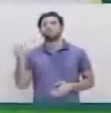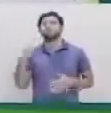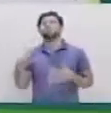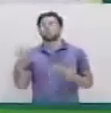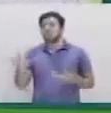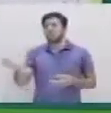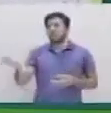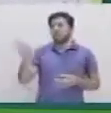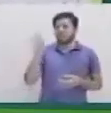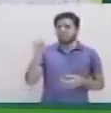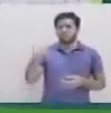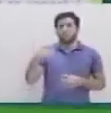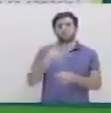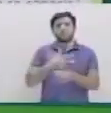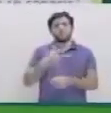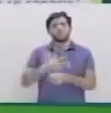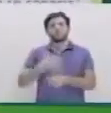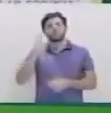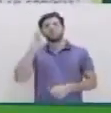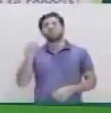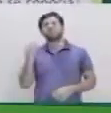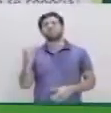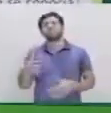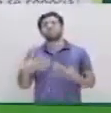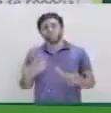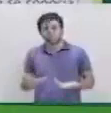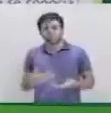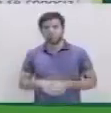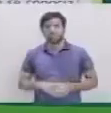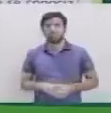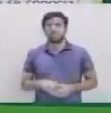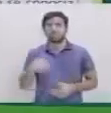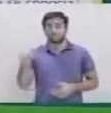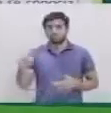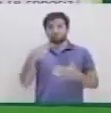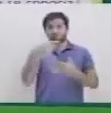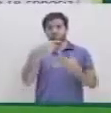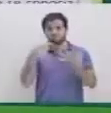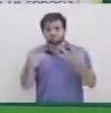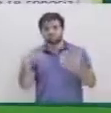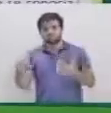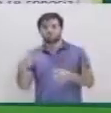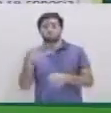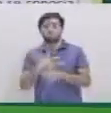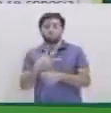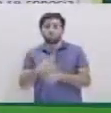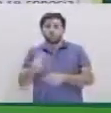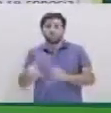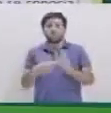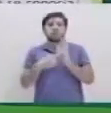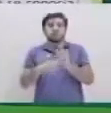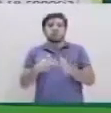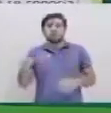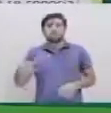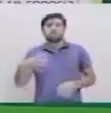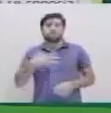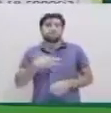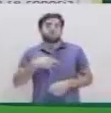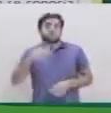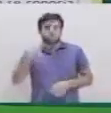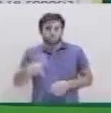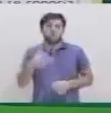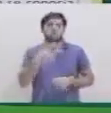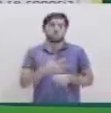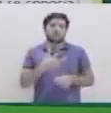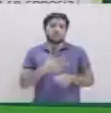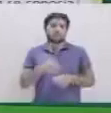por qué razón lo eligieron como nuestro instrumento nacional? Porque es un instrumento autóctono, algo que nos puede